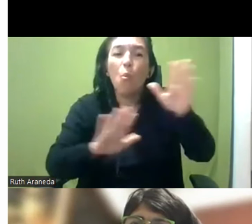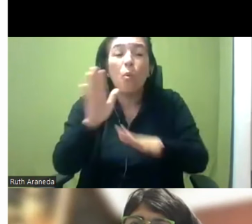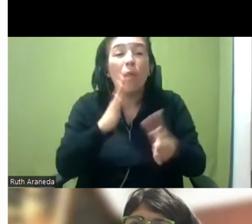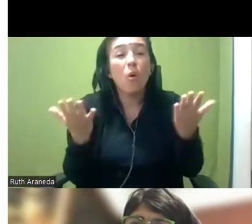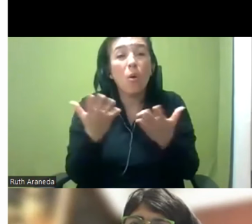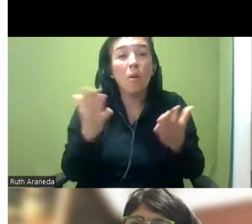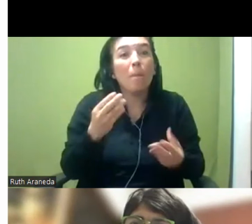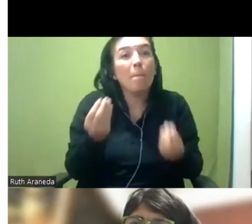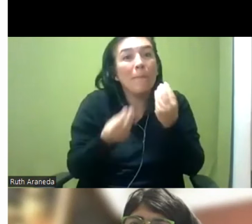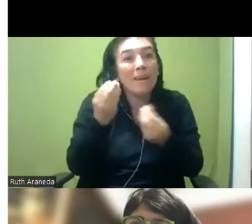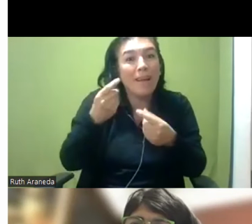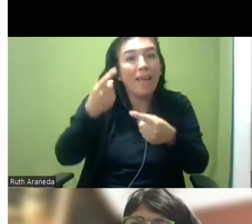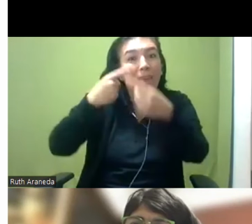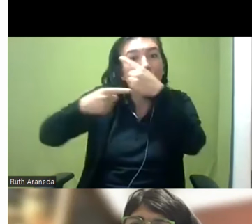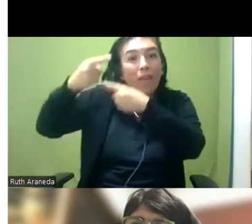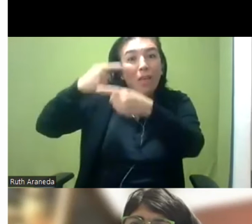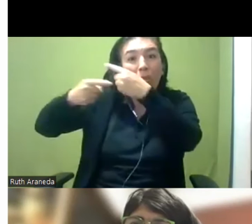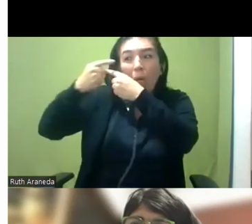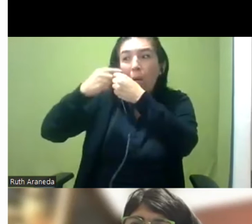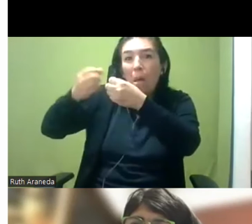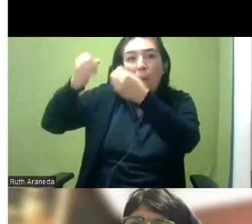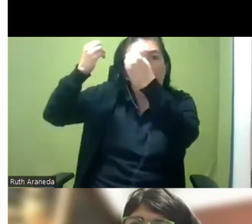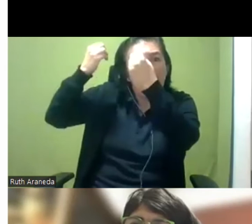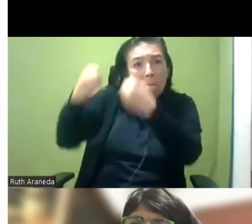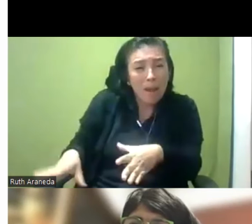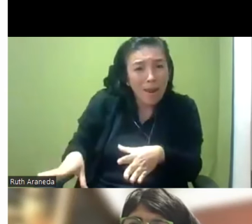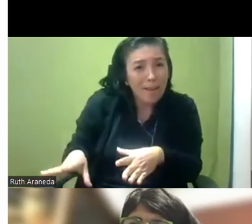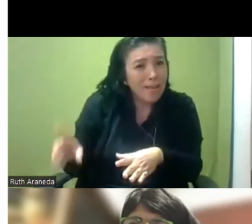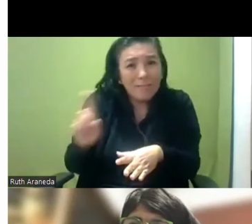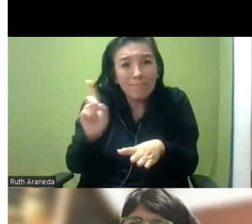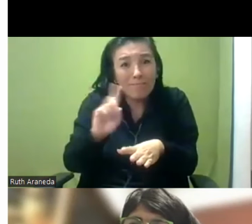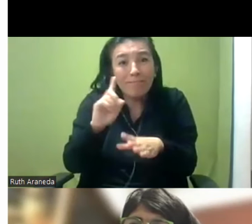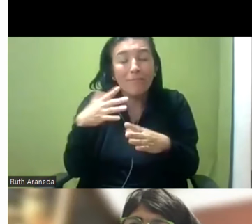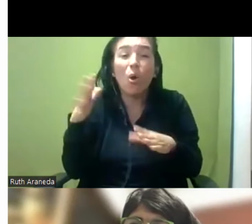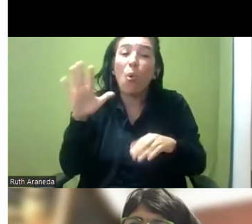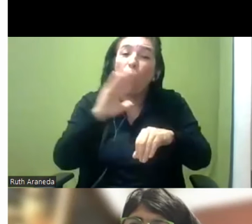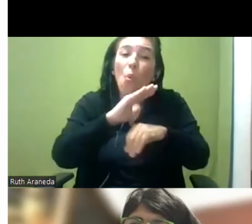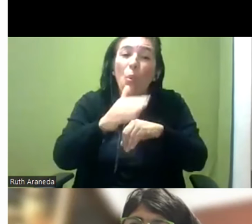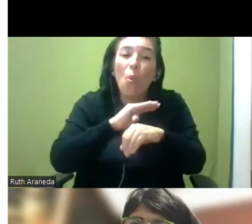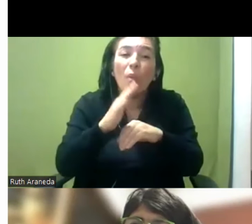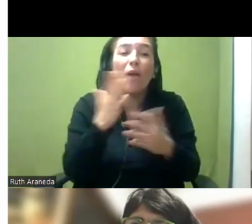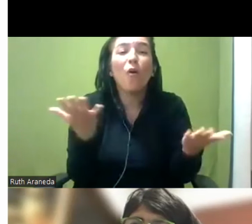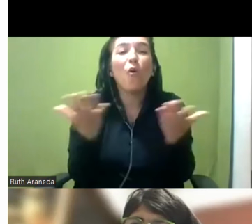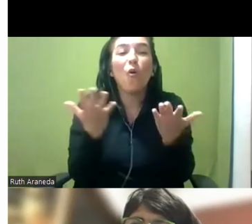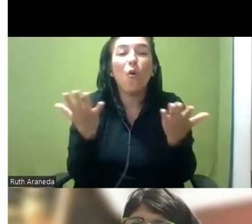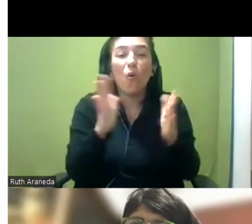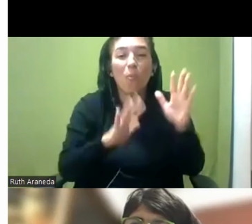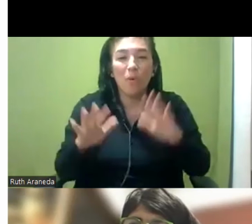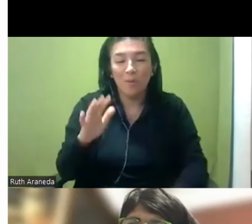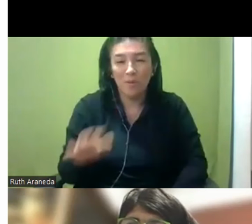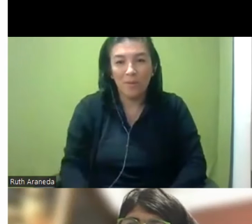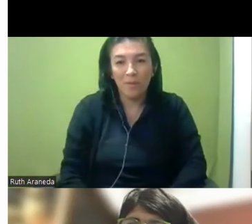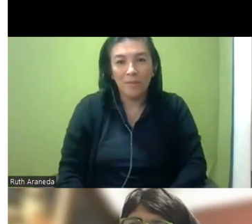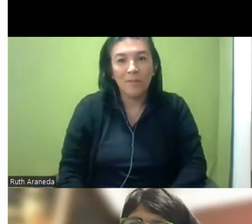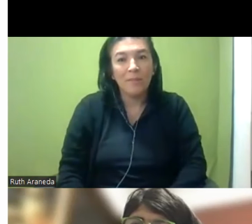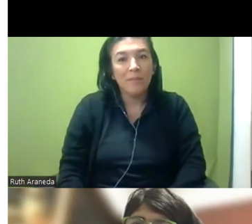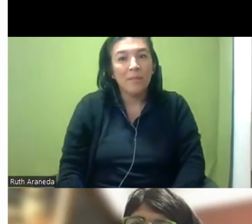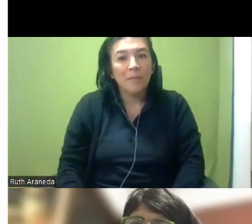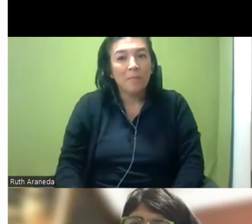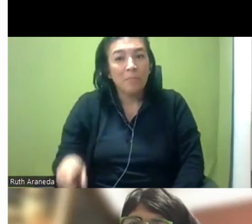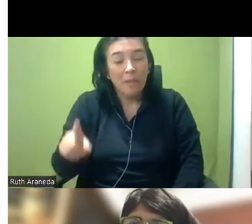que la Mm, historia no se nos vaya entre las manos y cosas importantes. sí, sí, sí, claro que Elena, sí. ¿qué se puede decir a través? Sí,